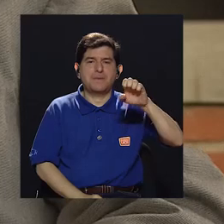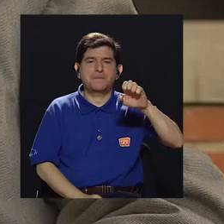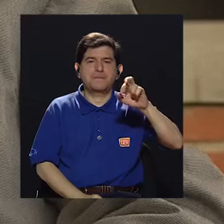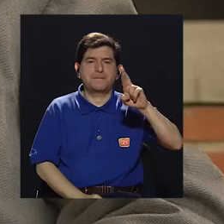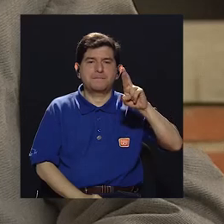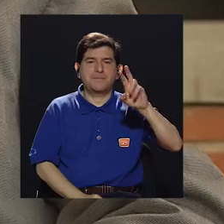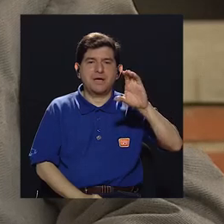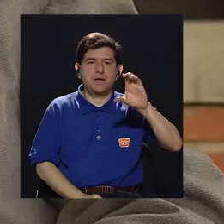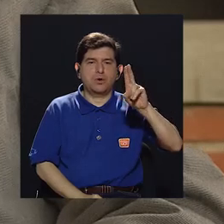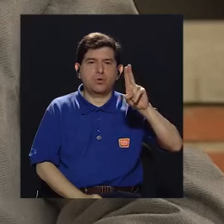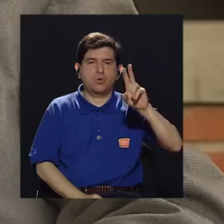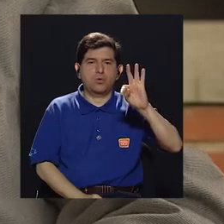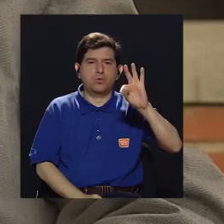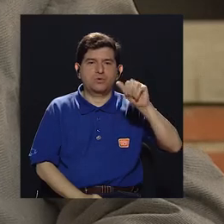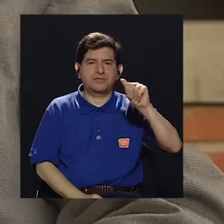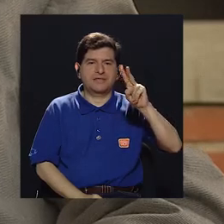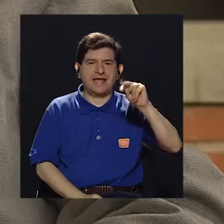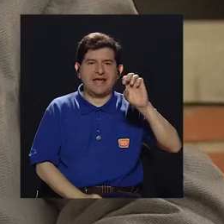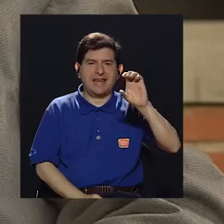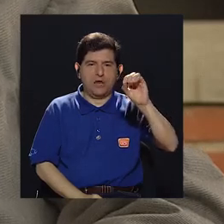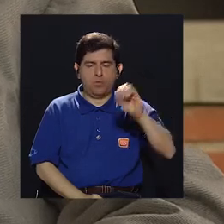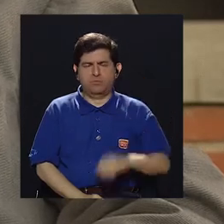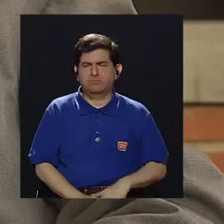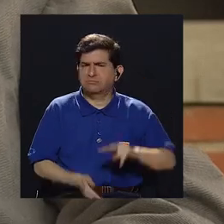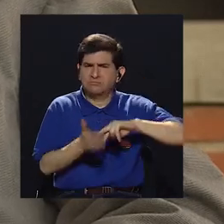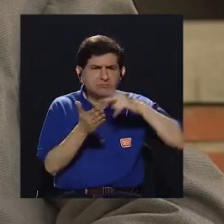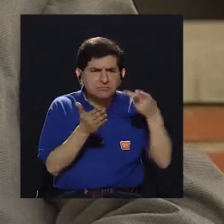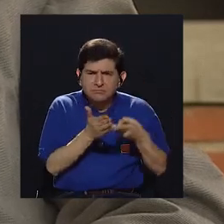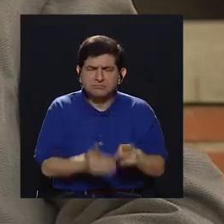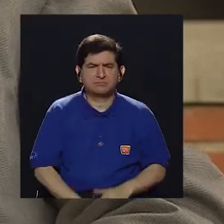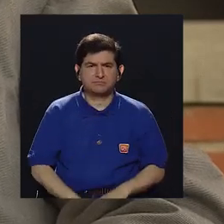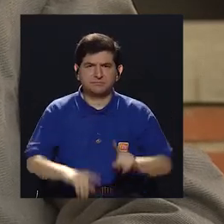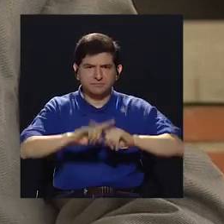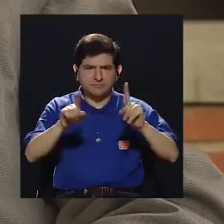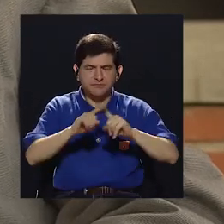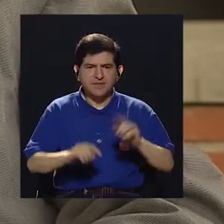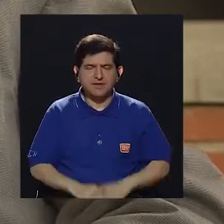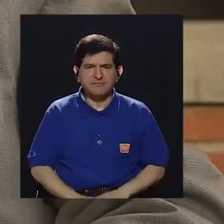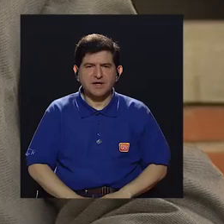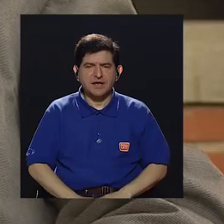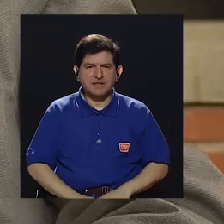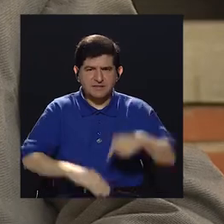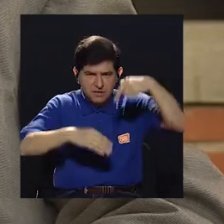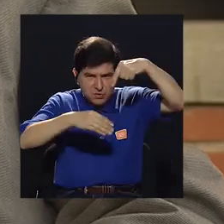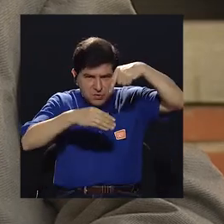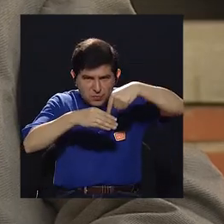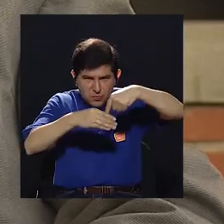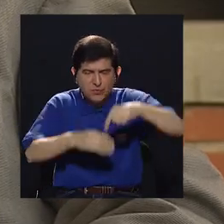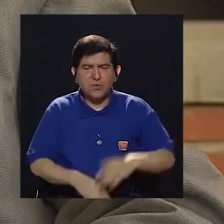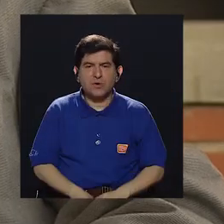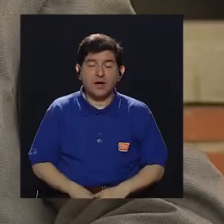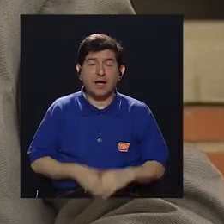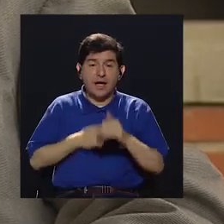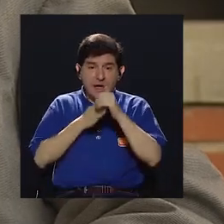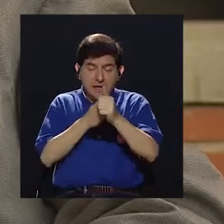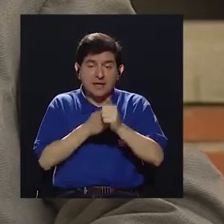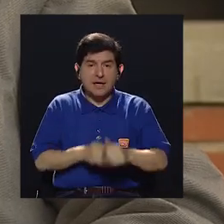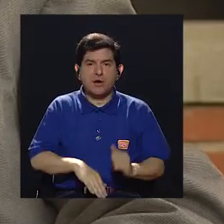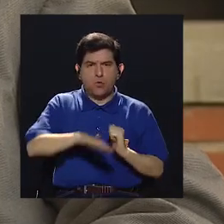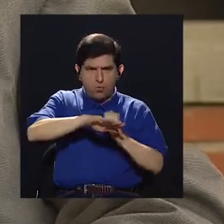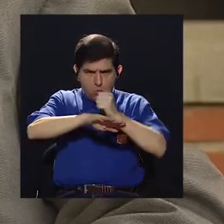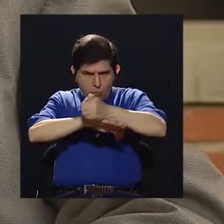percutáneos. Uh-huh. ¿Percutáneos en qué sentido? Bueno, hacemos una serie de infiltraciones guiadas por ultrasonido en